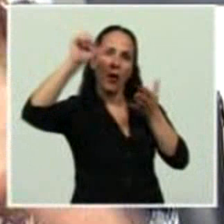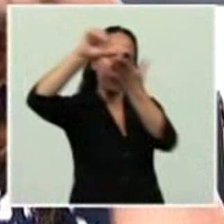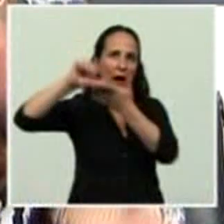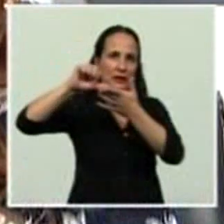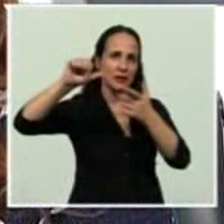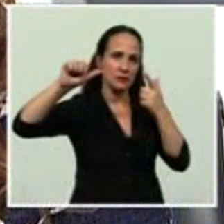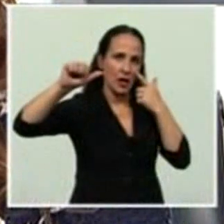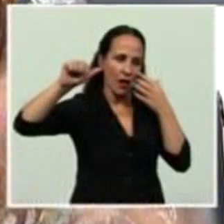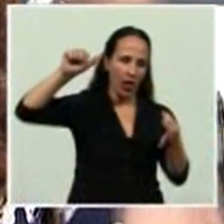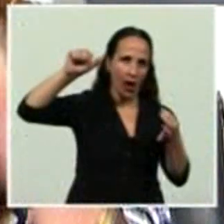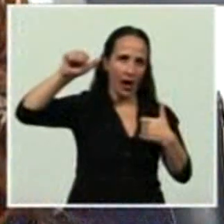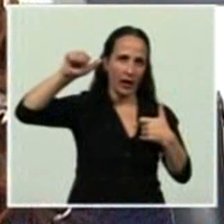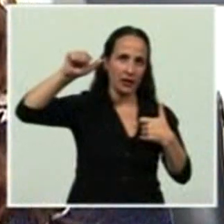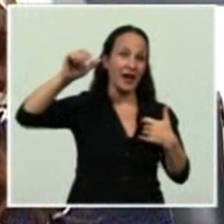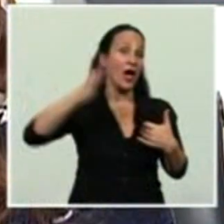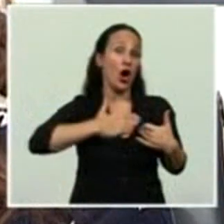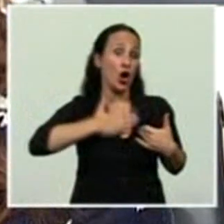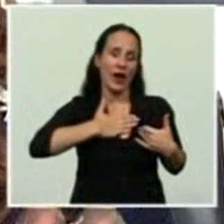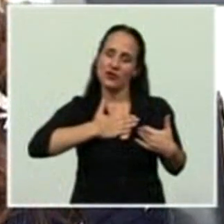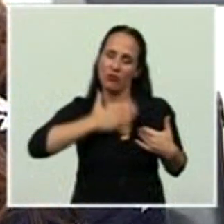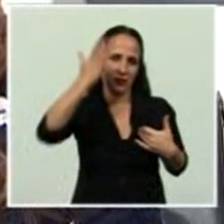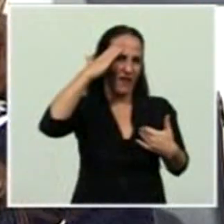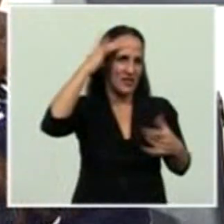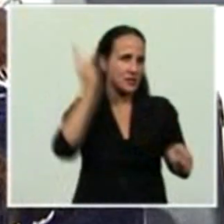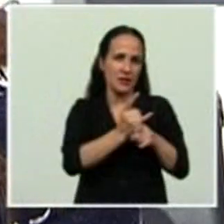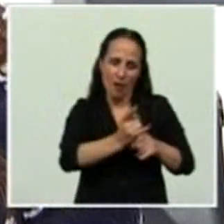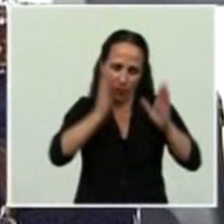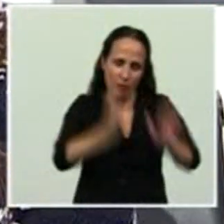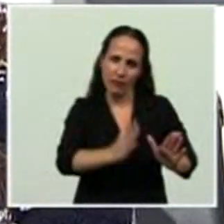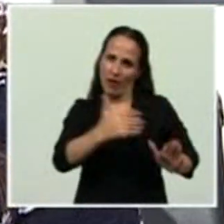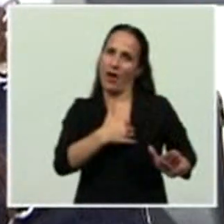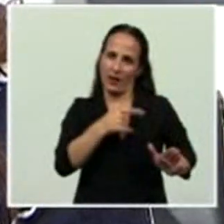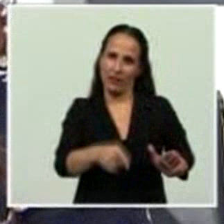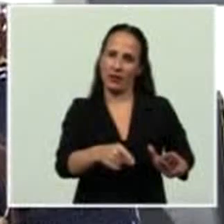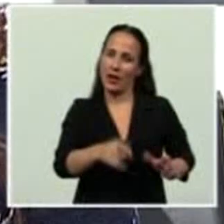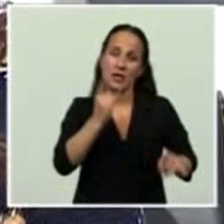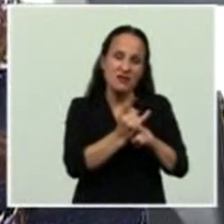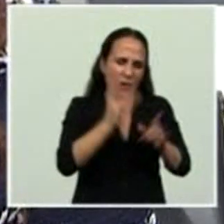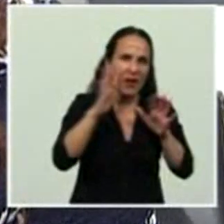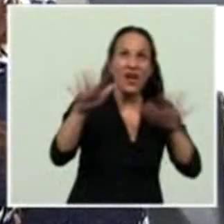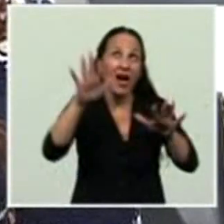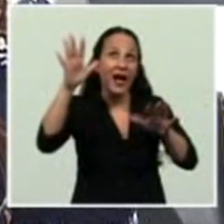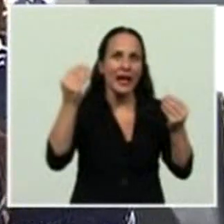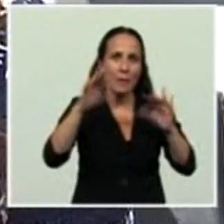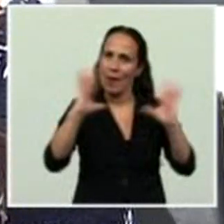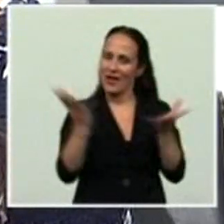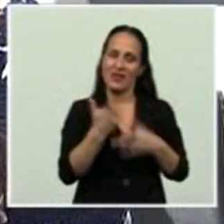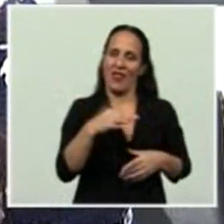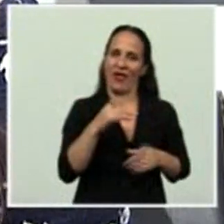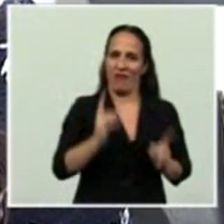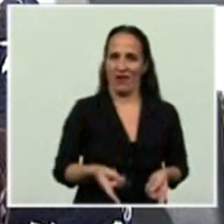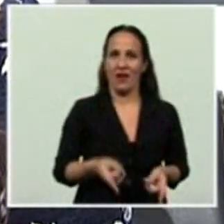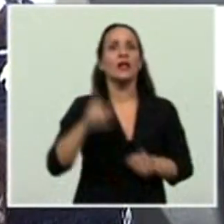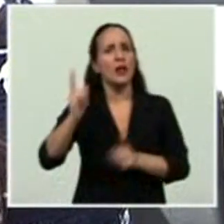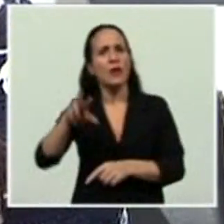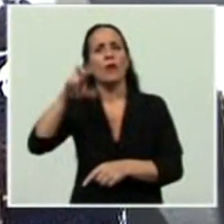el corazón y la cabeza Siempre acá pero atentos a lo que pasa Eso es lo que les pido también lo que está pas ando en Puerto Rico